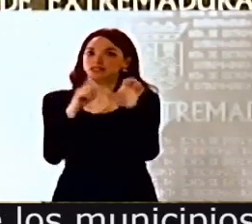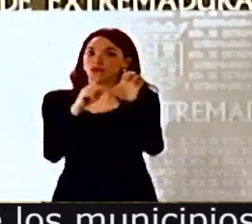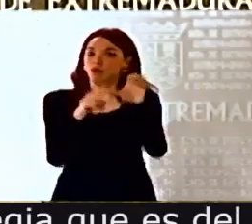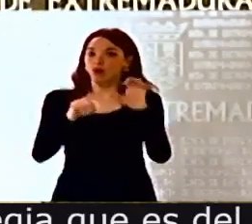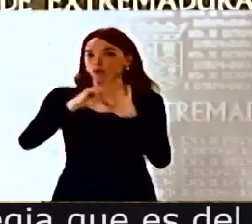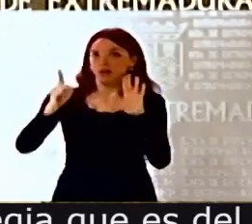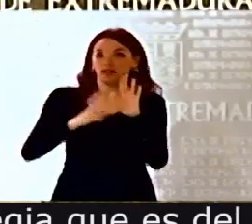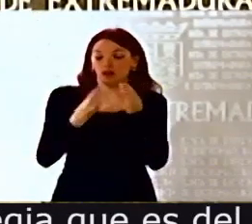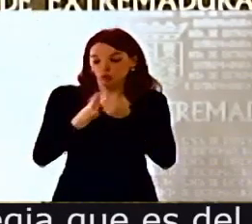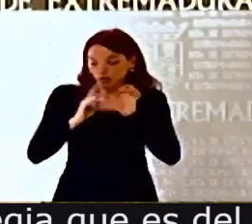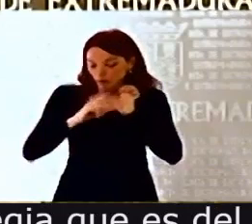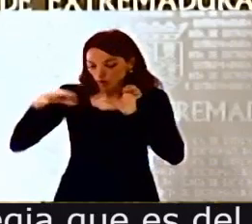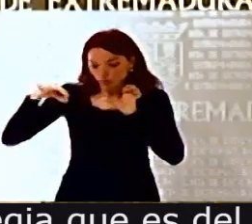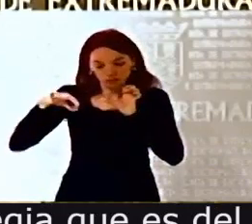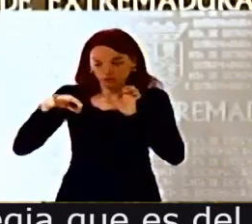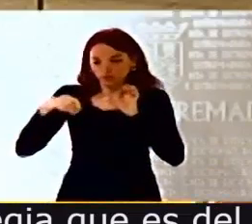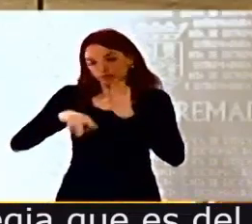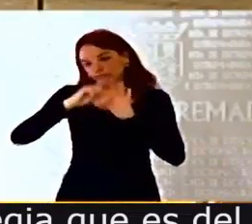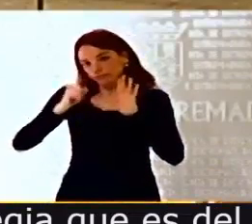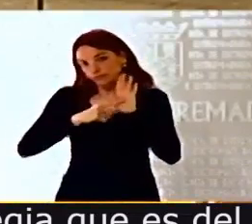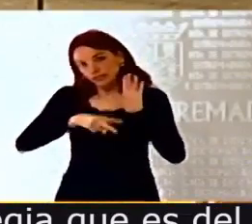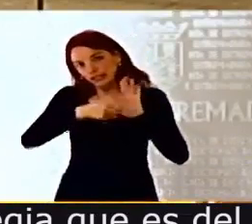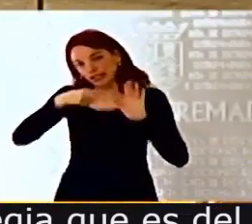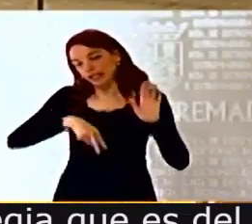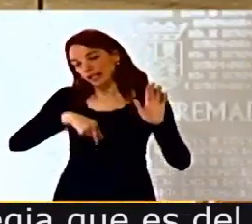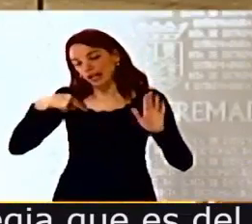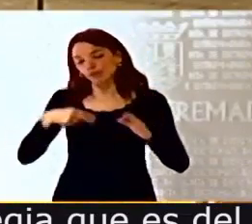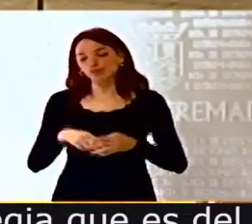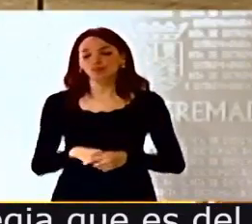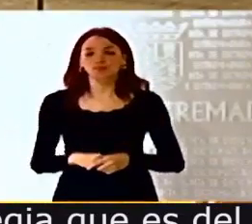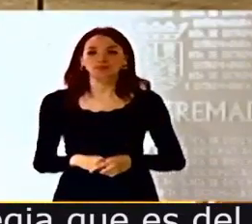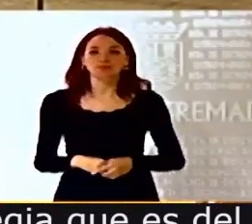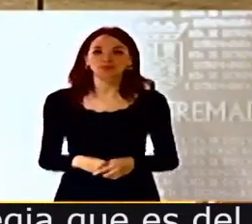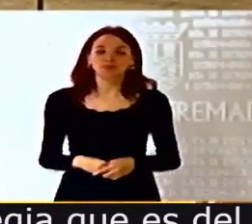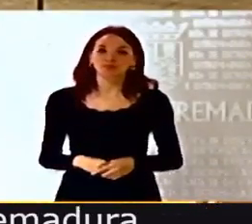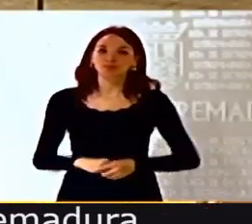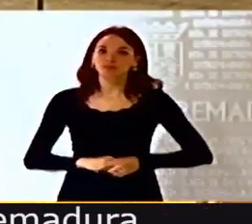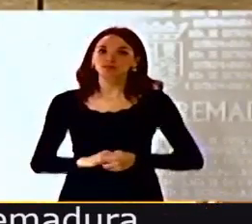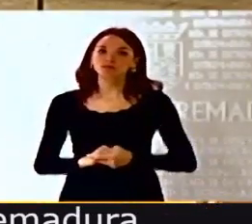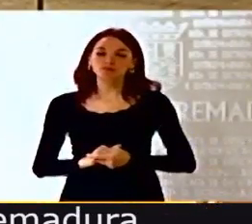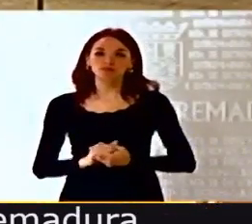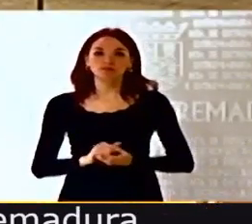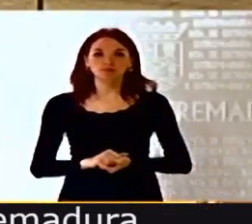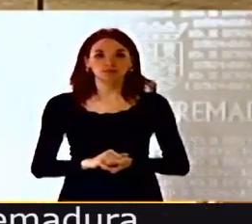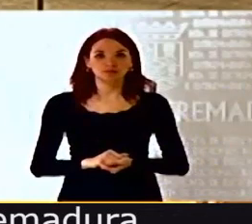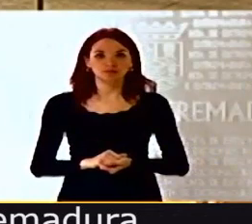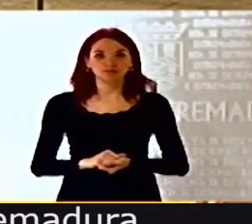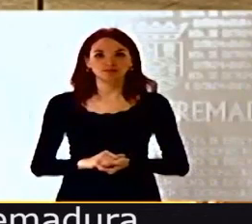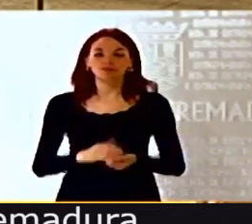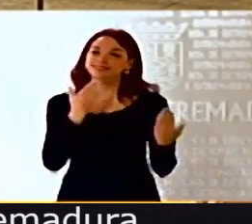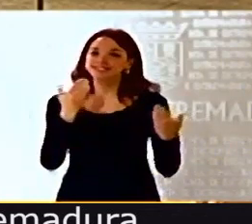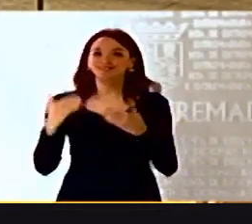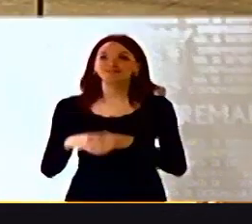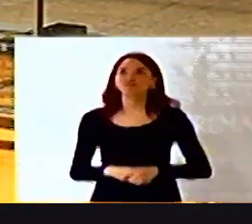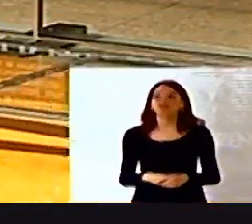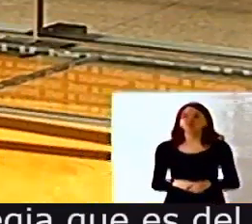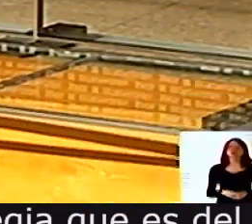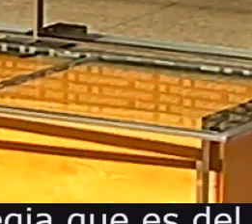Junta de Extremadura. Bien, muchas gracias.